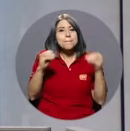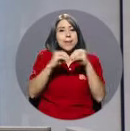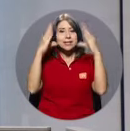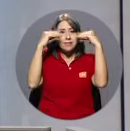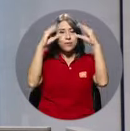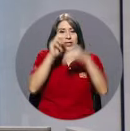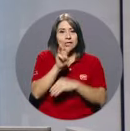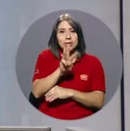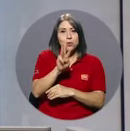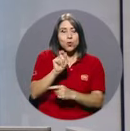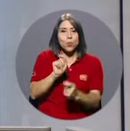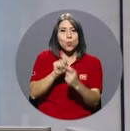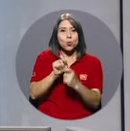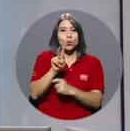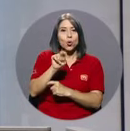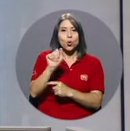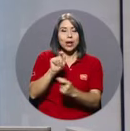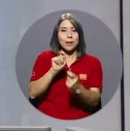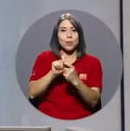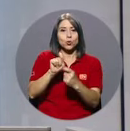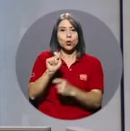buscar más información en